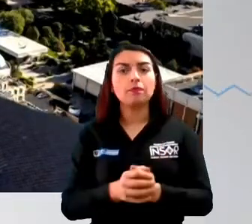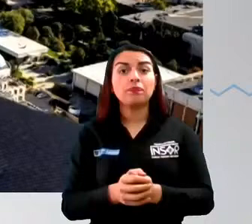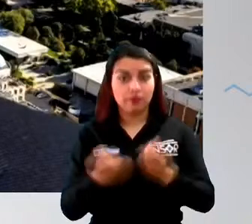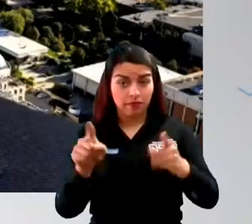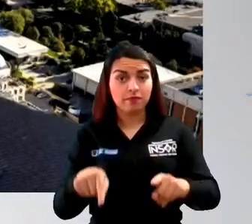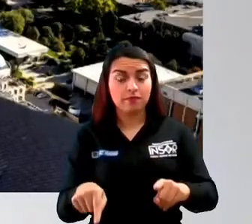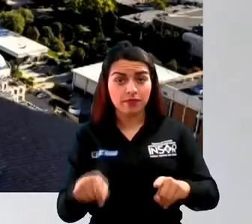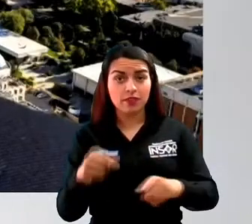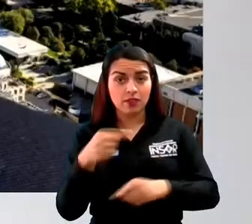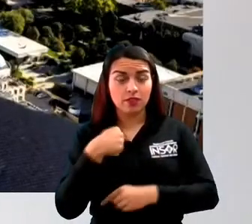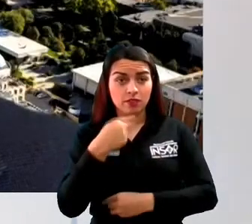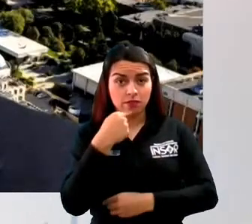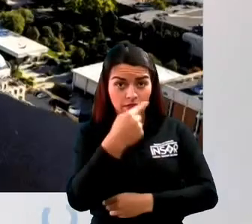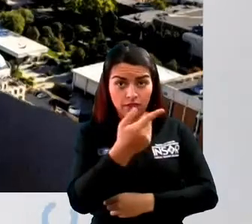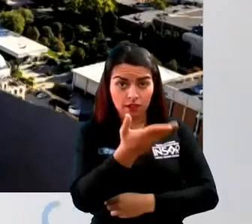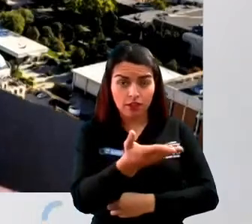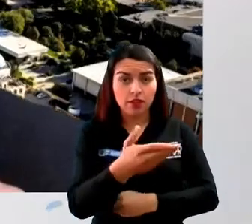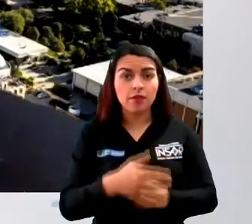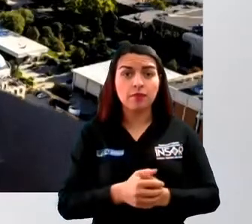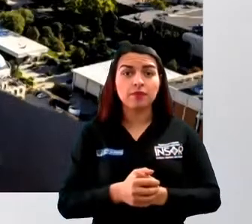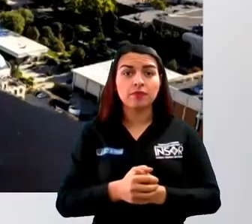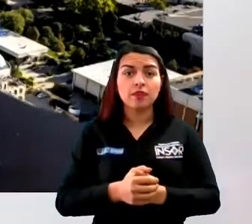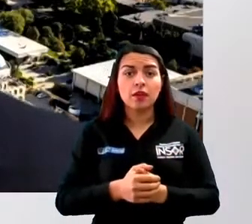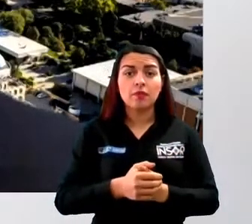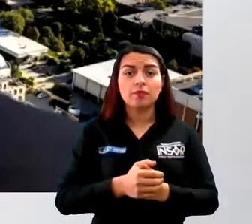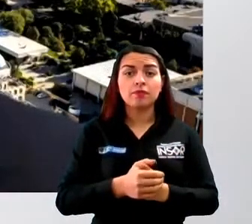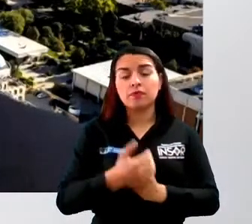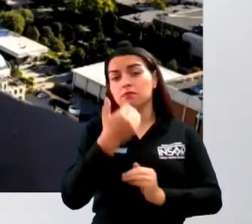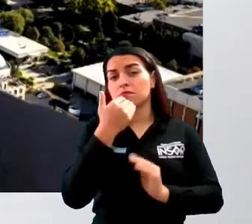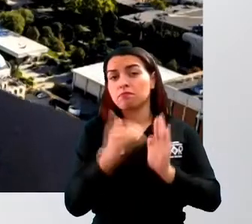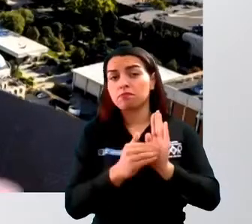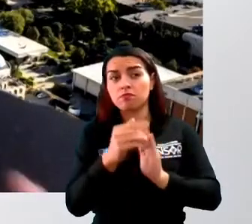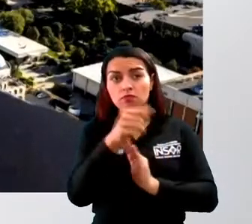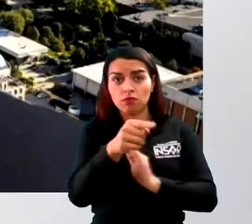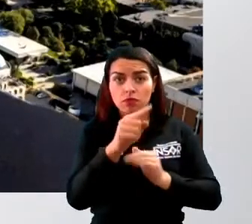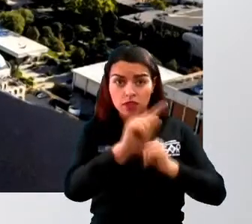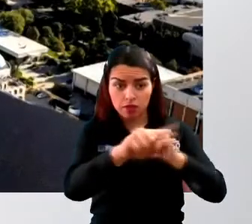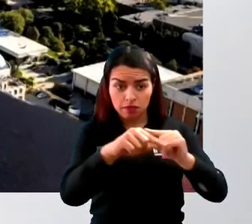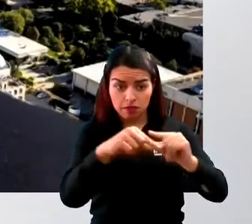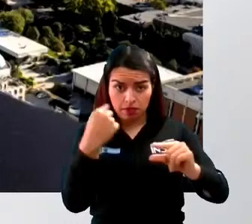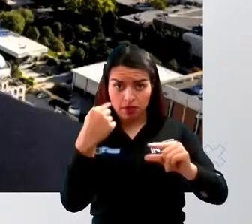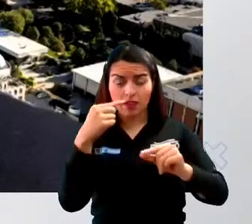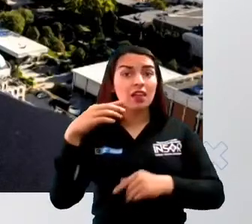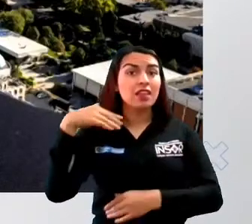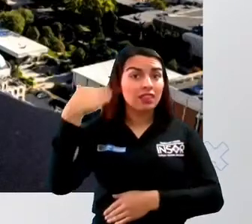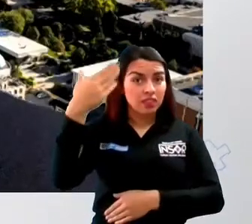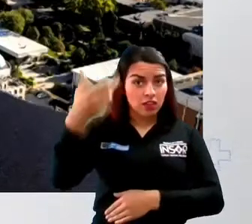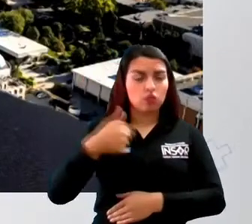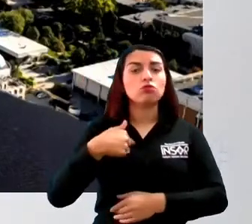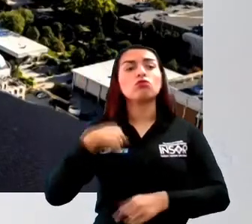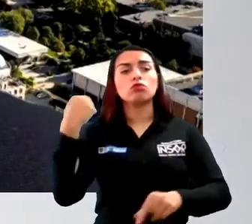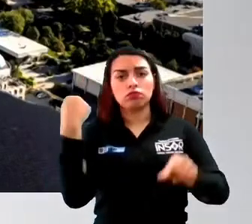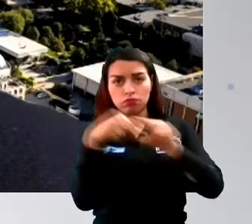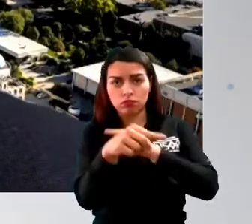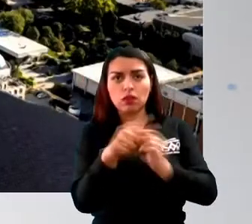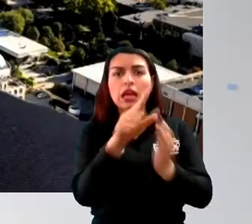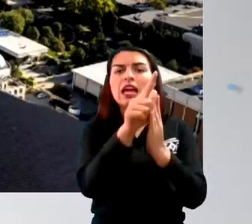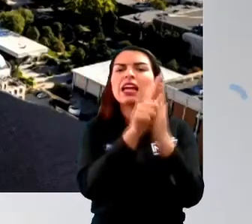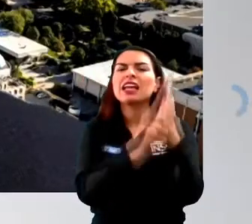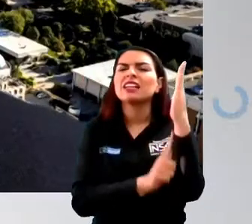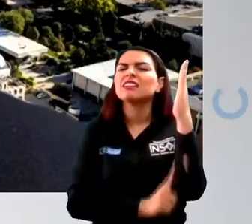si usted me envía a mí un correo después, yo les puedo dar una lista de lugares donde las personas